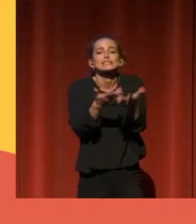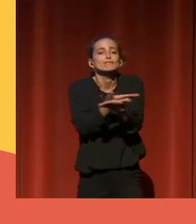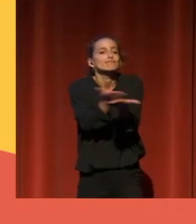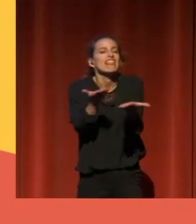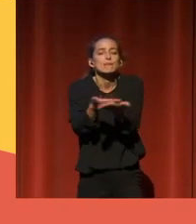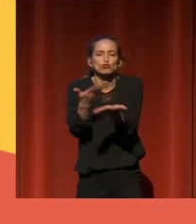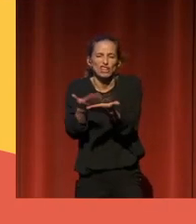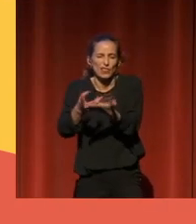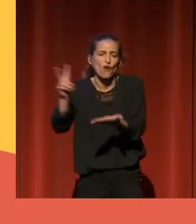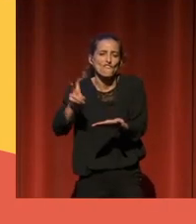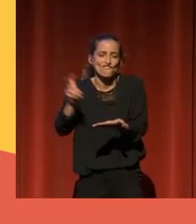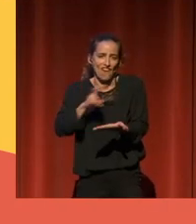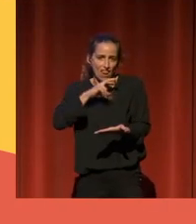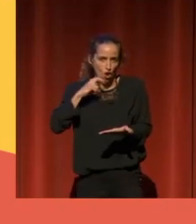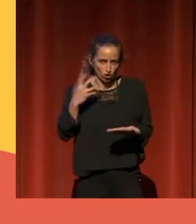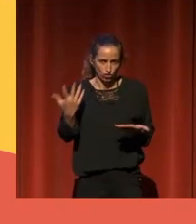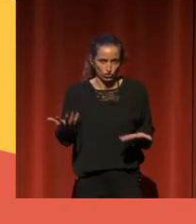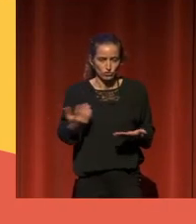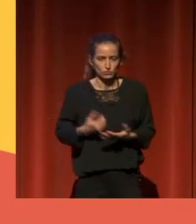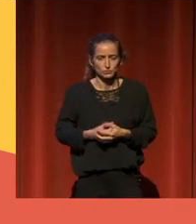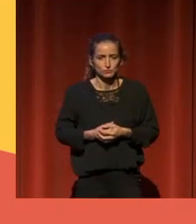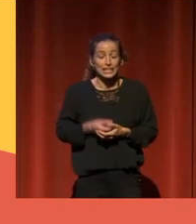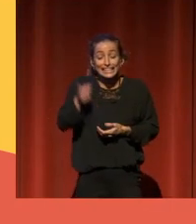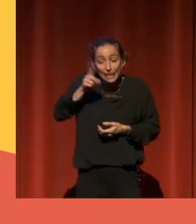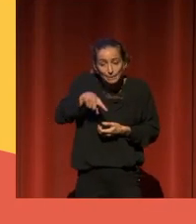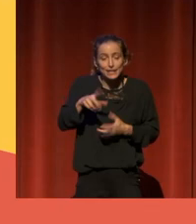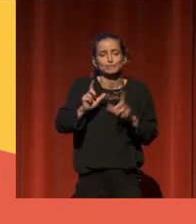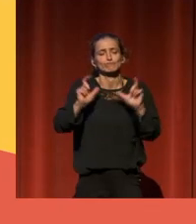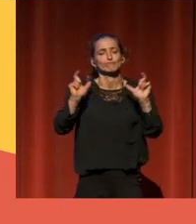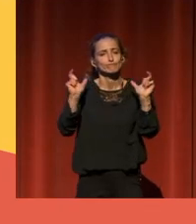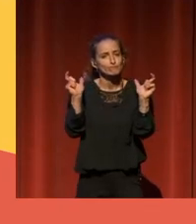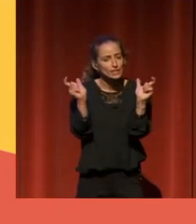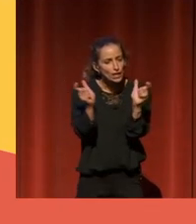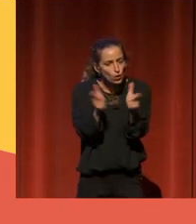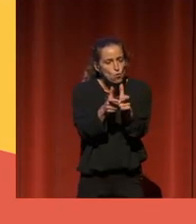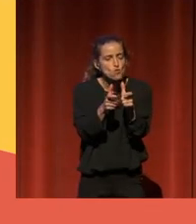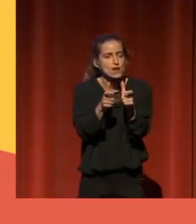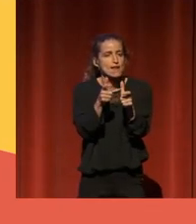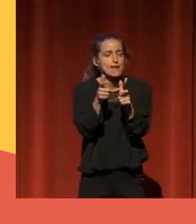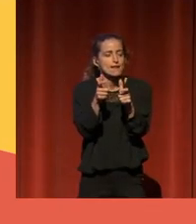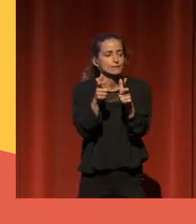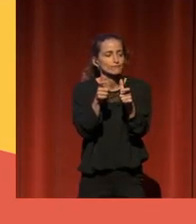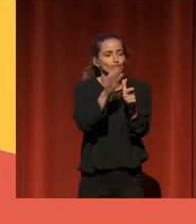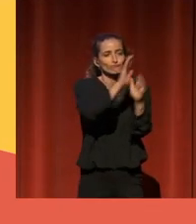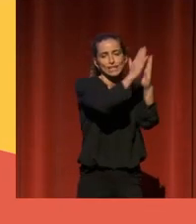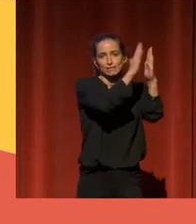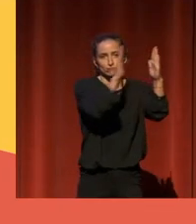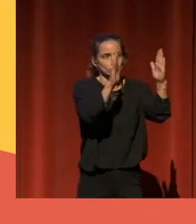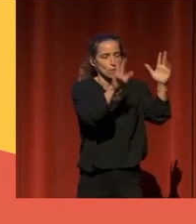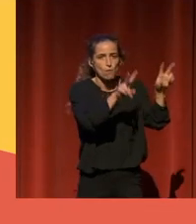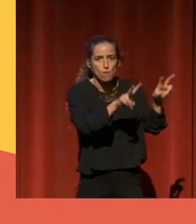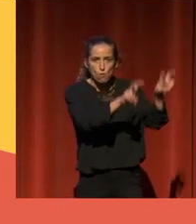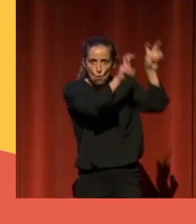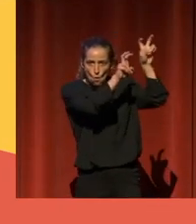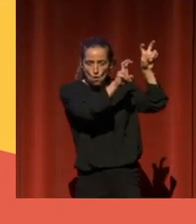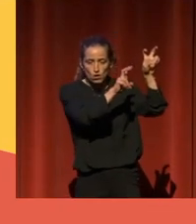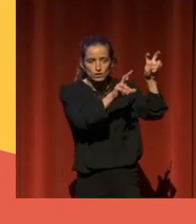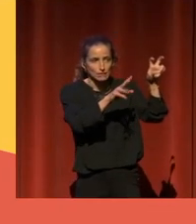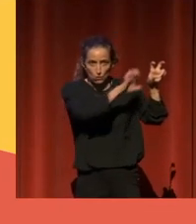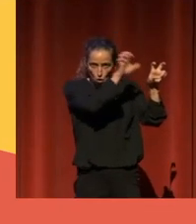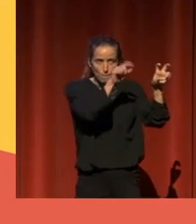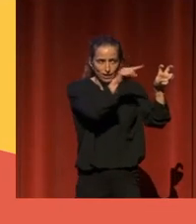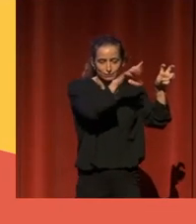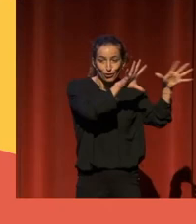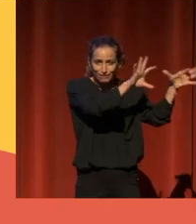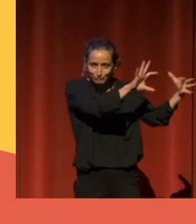decir juntando eh o reuniendo aquellas bibliotecas que son innovadoras en Europa Así que